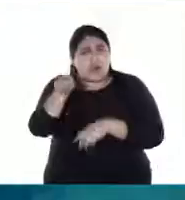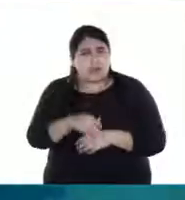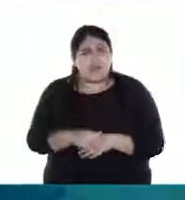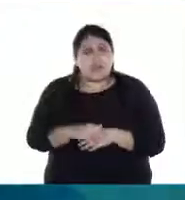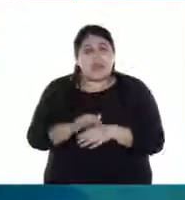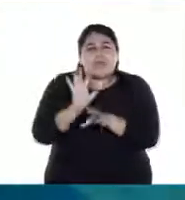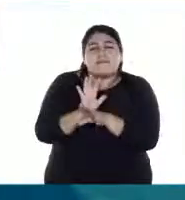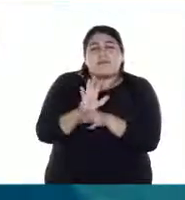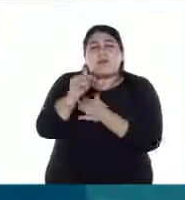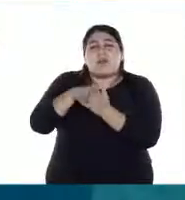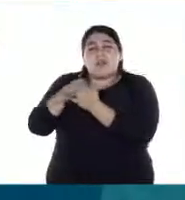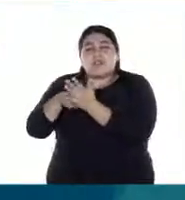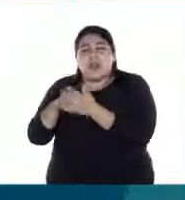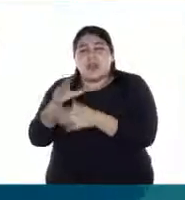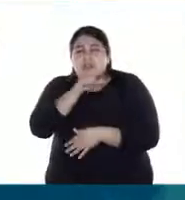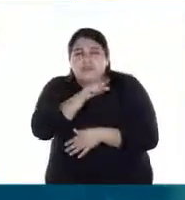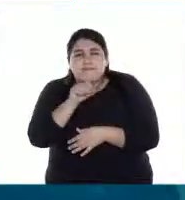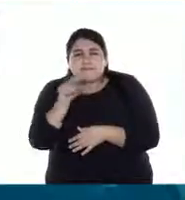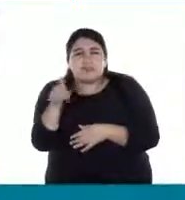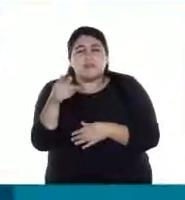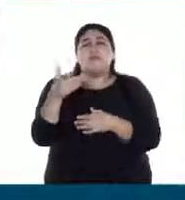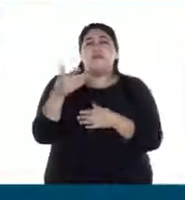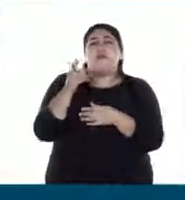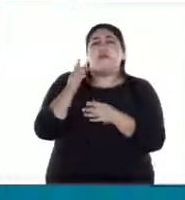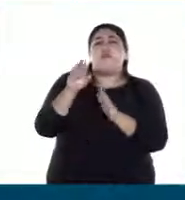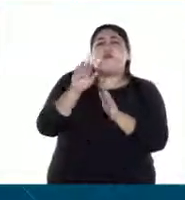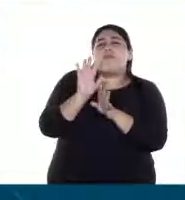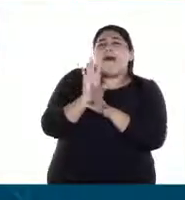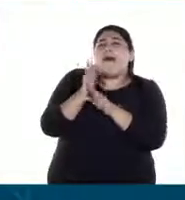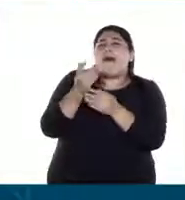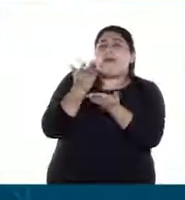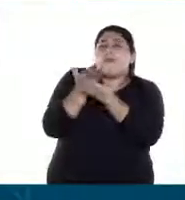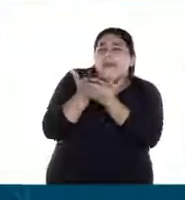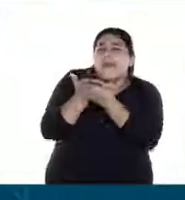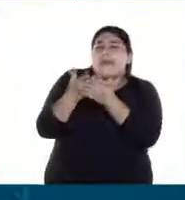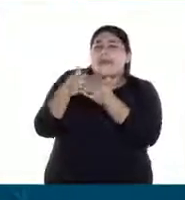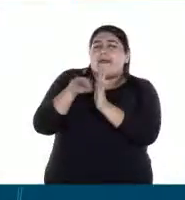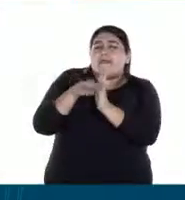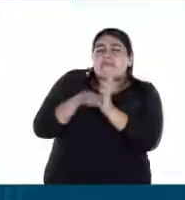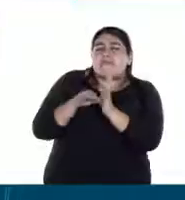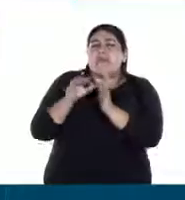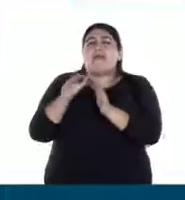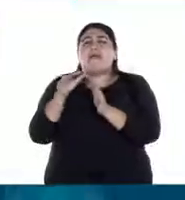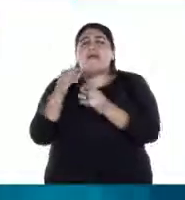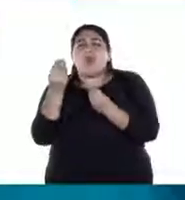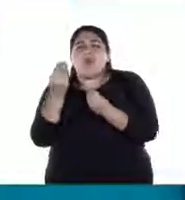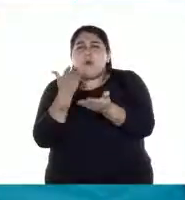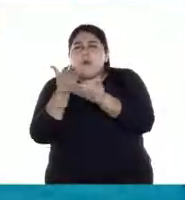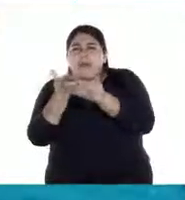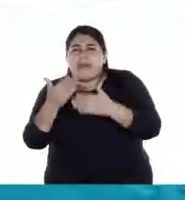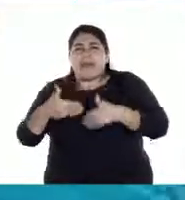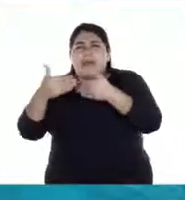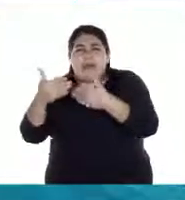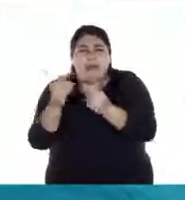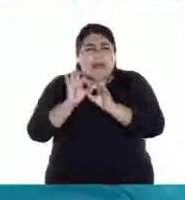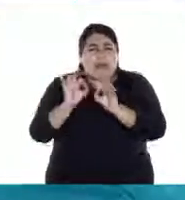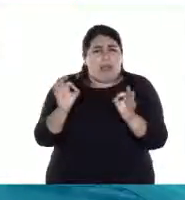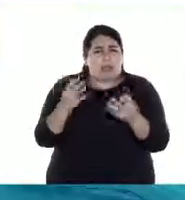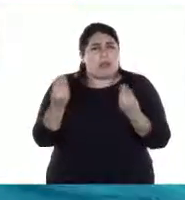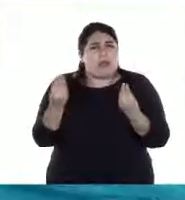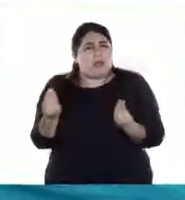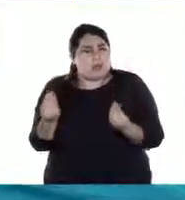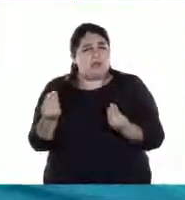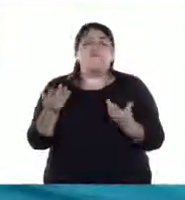secreto los contratos firmados, no aplicando ninguna medida de fondo para terminar con la especulación y el retraso en el cumplimiento de los acuerdos. Y